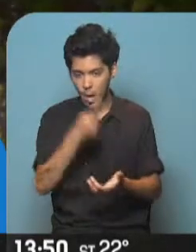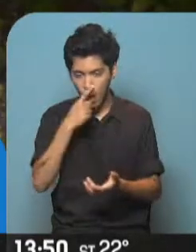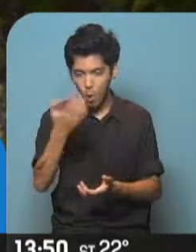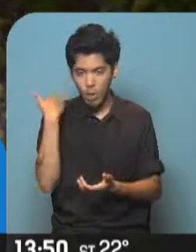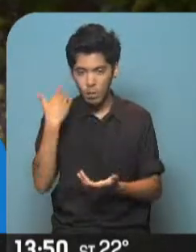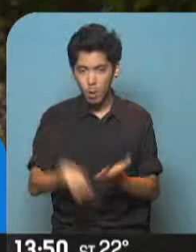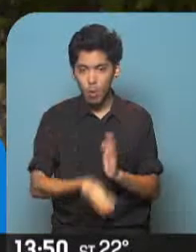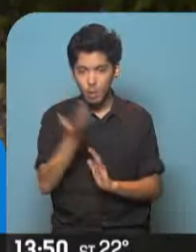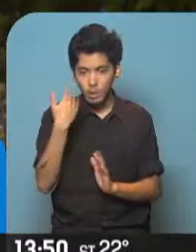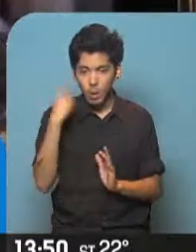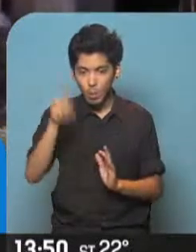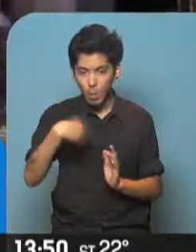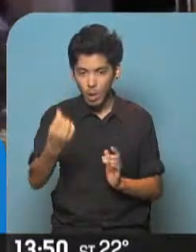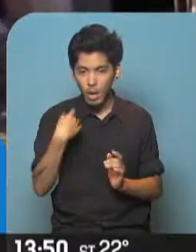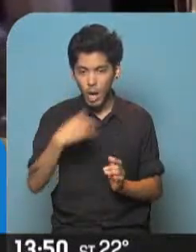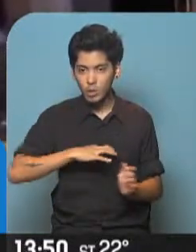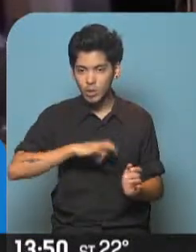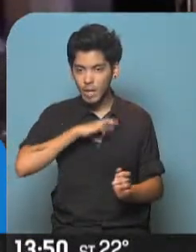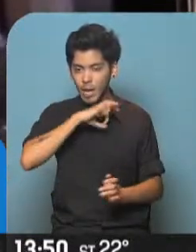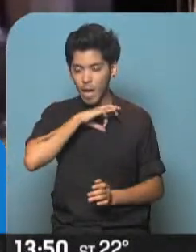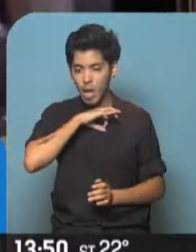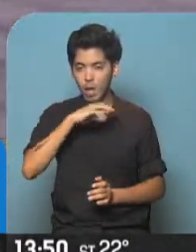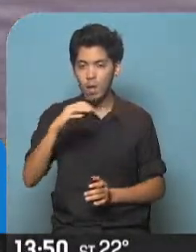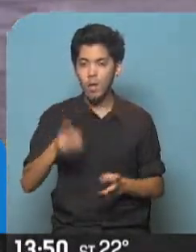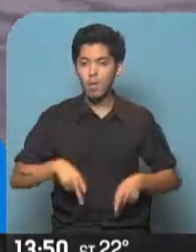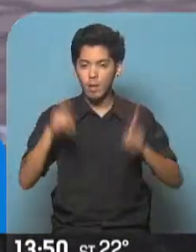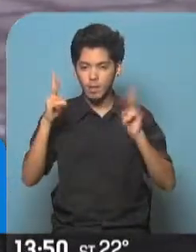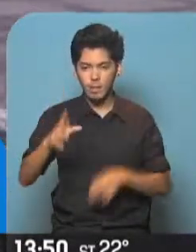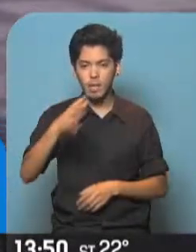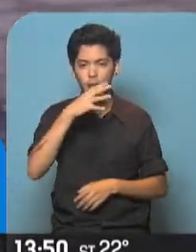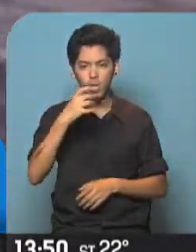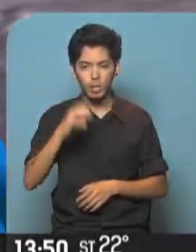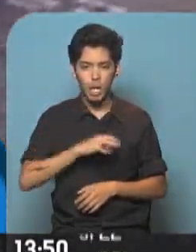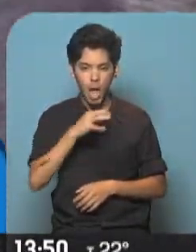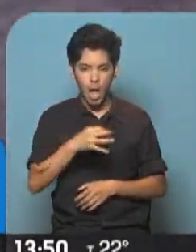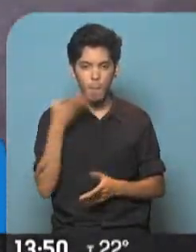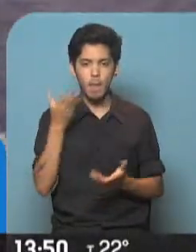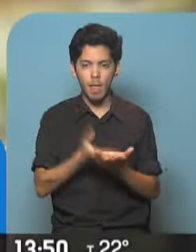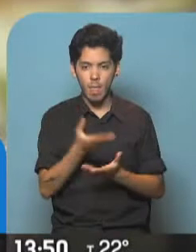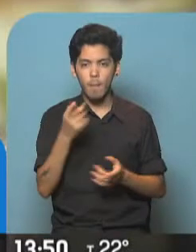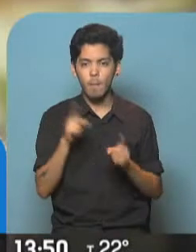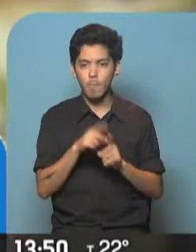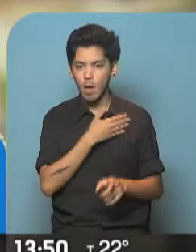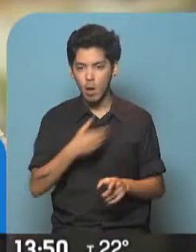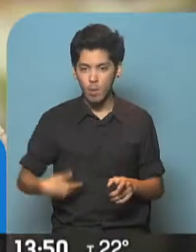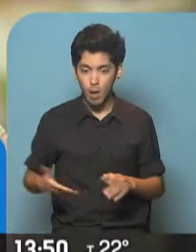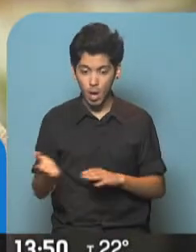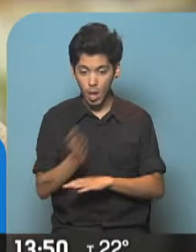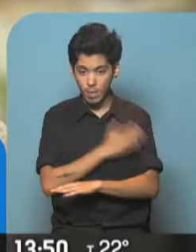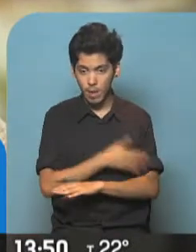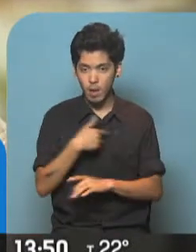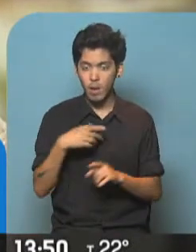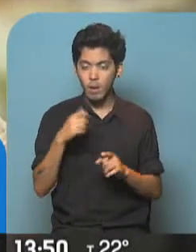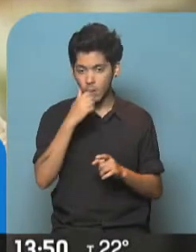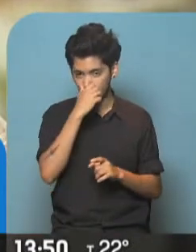que se les otorgó a los encargados de edificio. Hace 14 años veníamos pidiendo al gobierno anterior